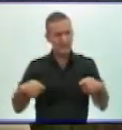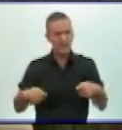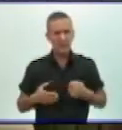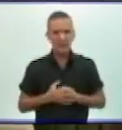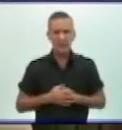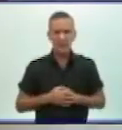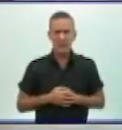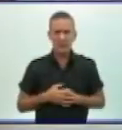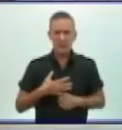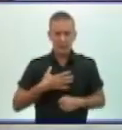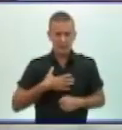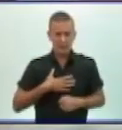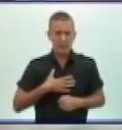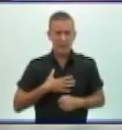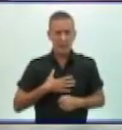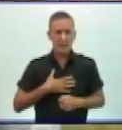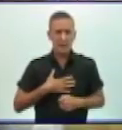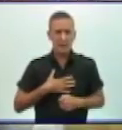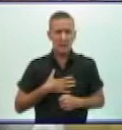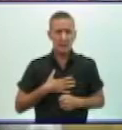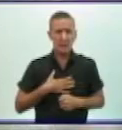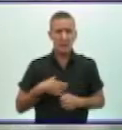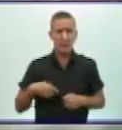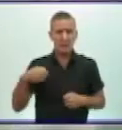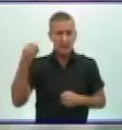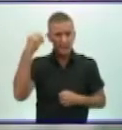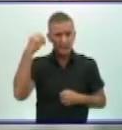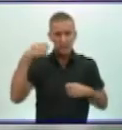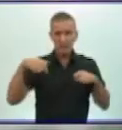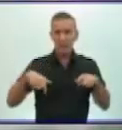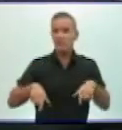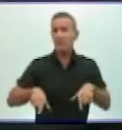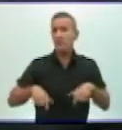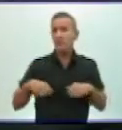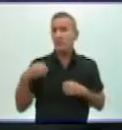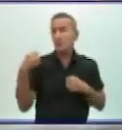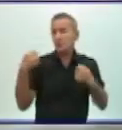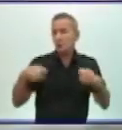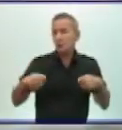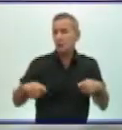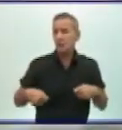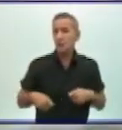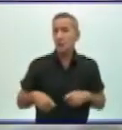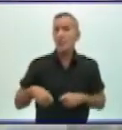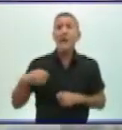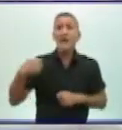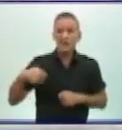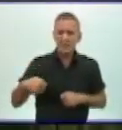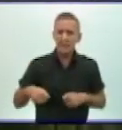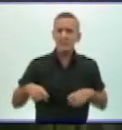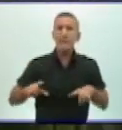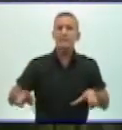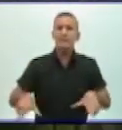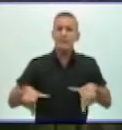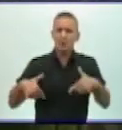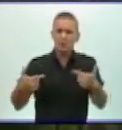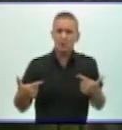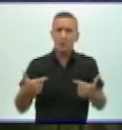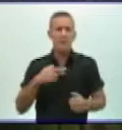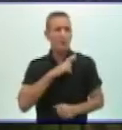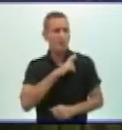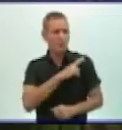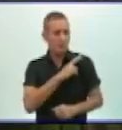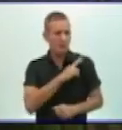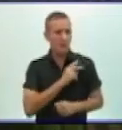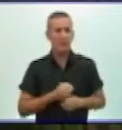el sentido del deber es si alguien se comprometió a cualquier tarea, tiene que cumplir con todas las responsabilidades que conlleva. Para mí, el